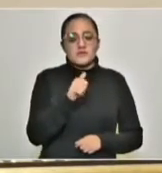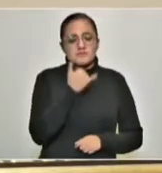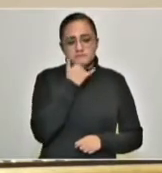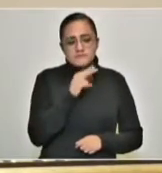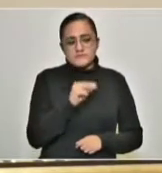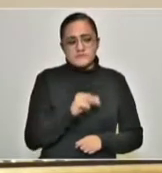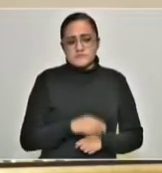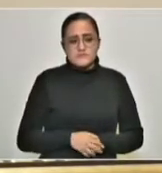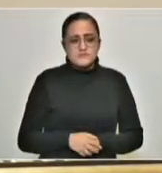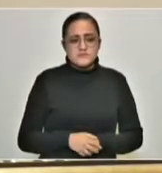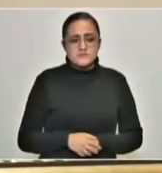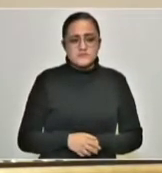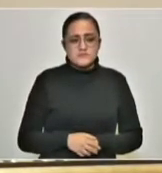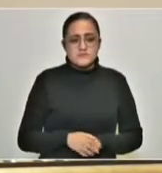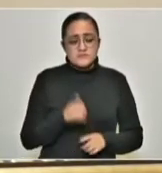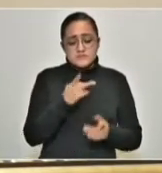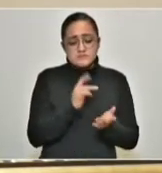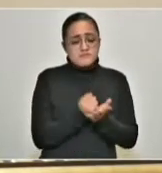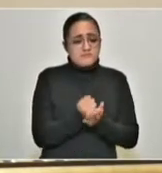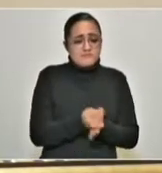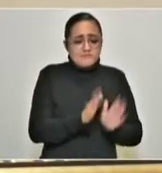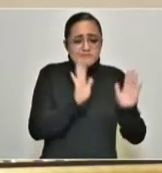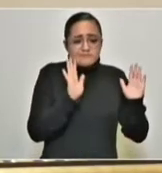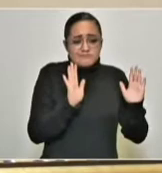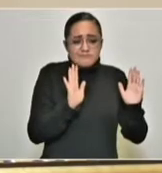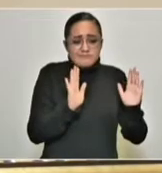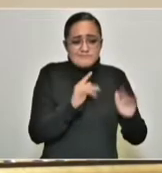¿no? Que lo decidan